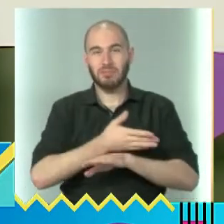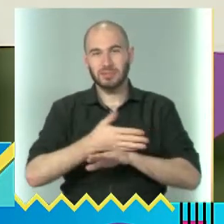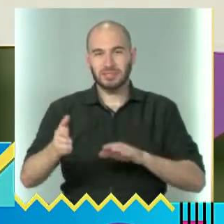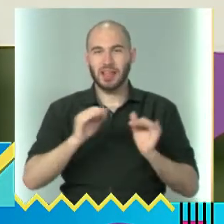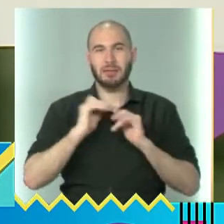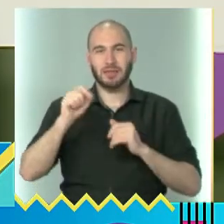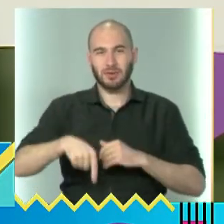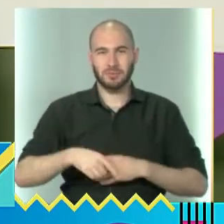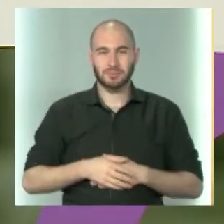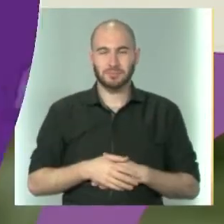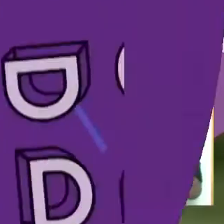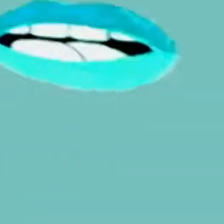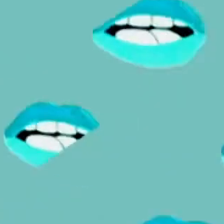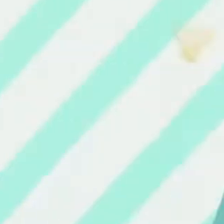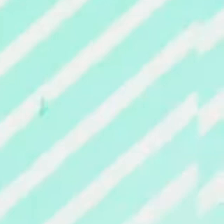nuestro debate del día.